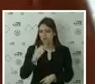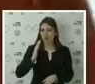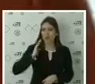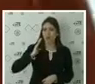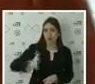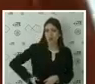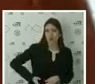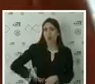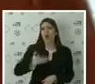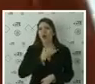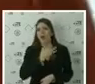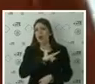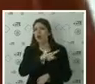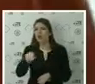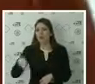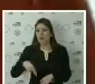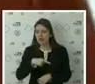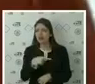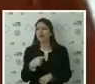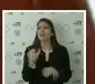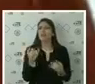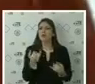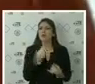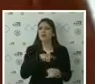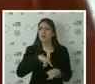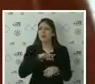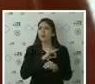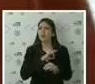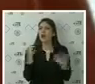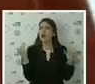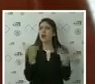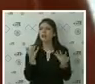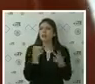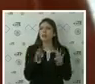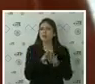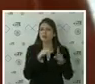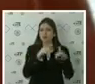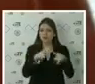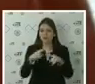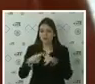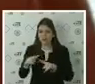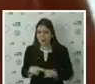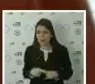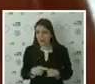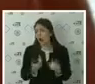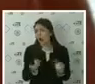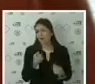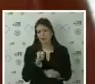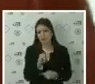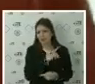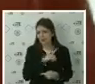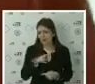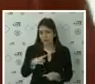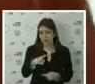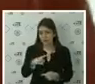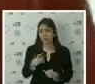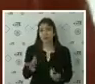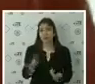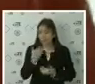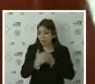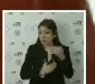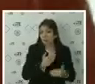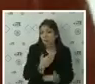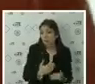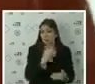de que hayan y estemos logrando los posicionamientos muy particulares de forma muy empática, porque así debe de ser, no podemos avanzar de